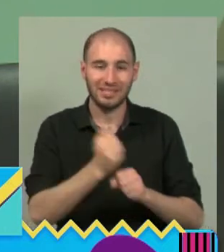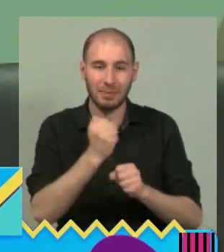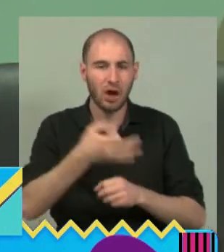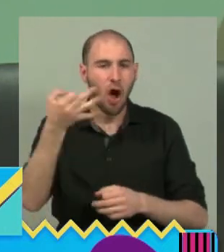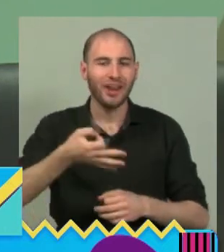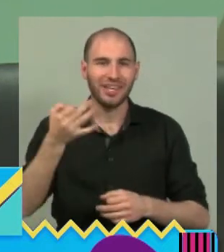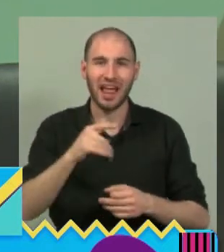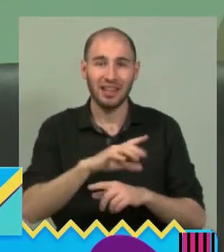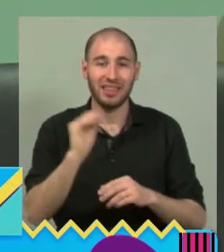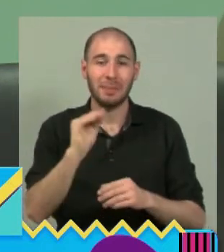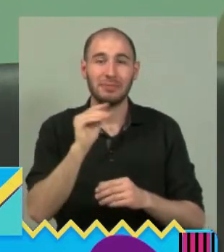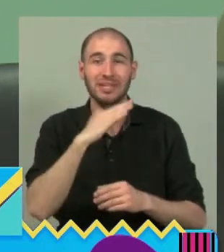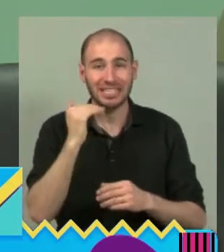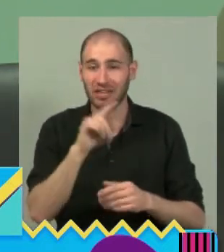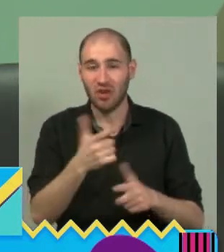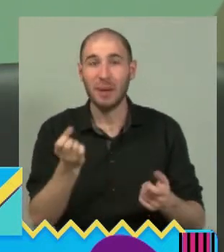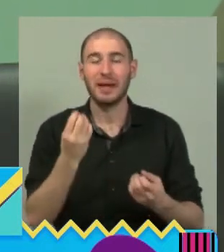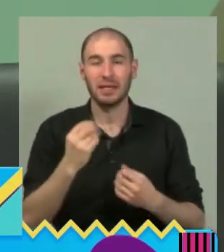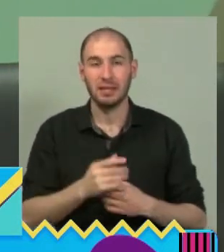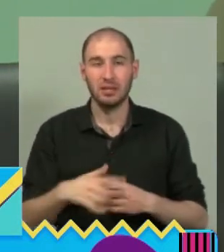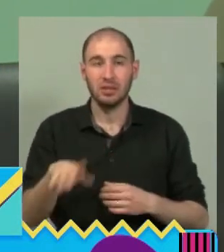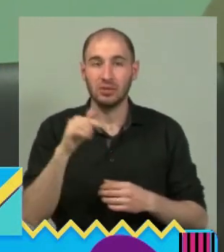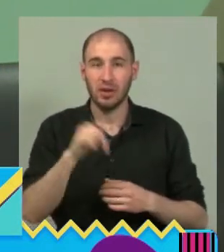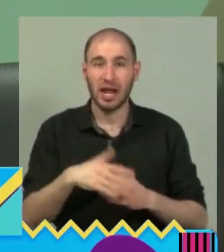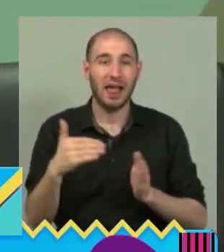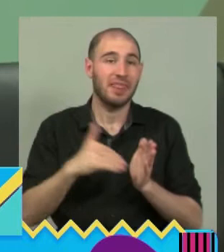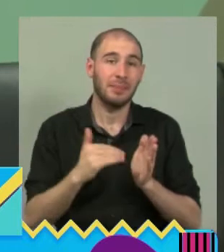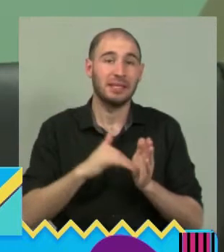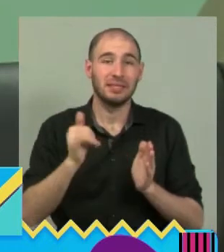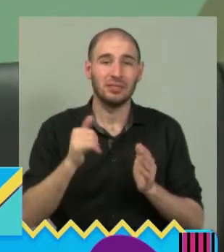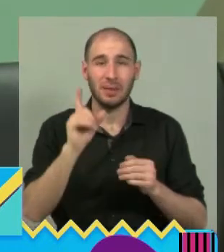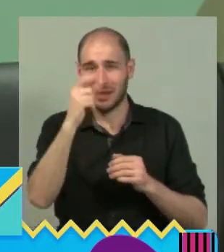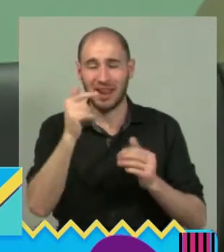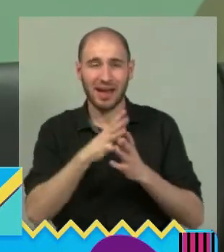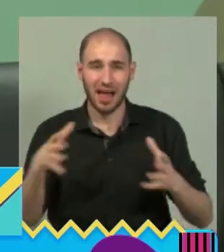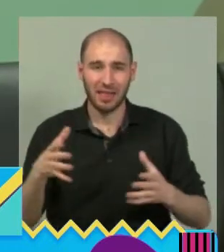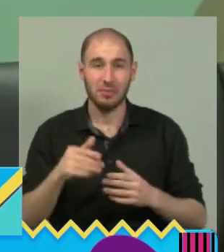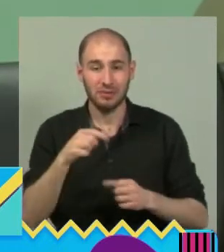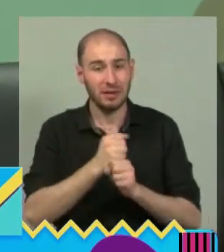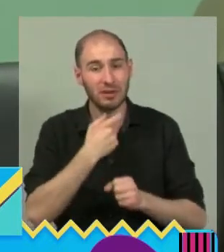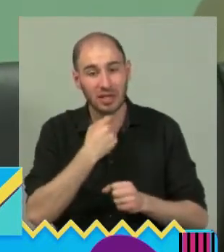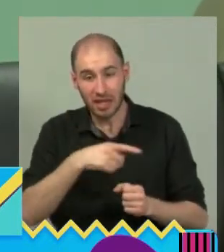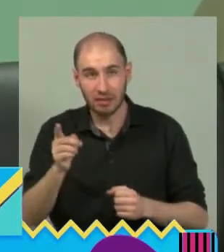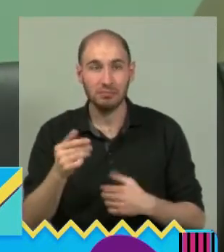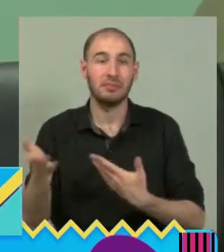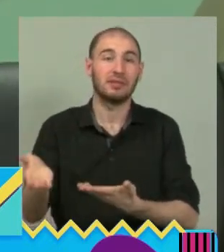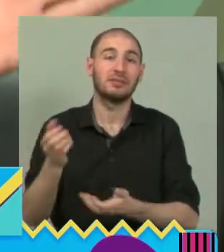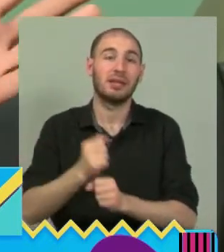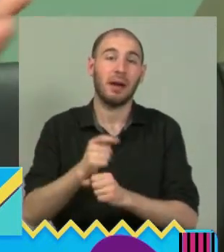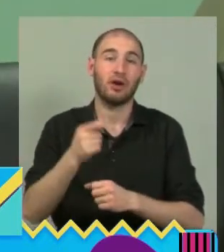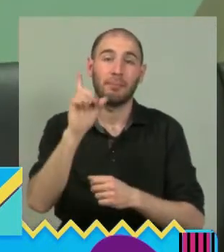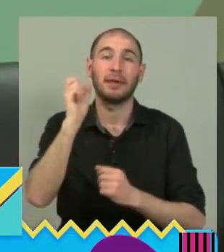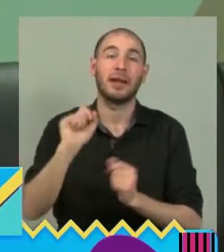trabajo genuina en el departamento de Hachal. ¿Para qué? Para que tengamos que estar dependiendo de la mega minería. ¿Querés trabajar? Bueno, ahí tenés el trabajo de la